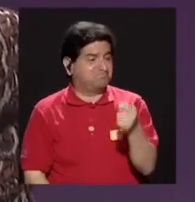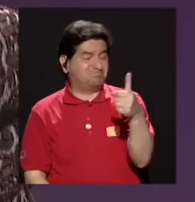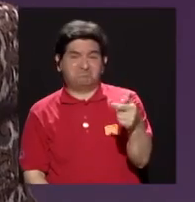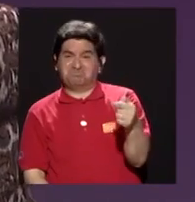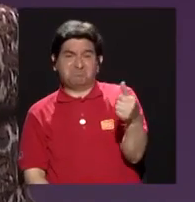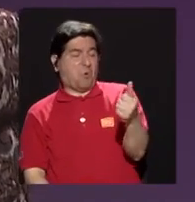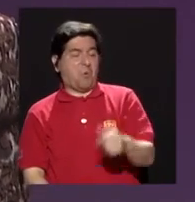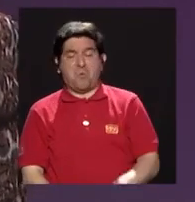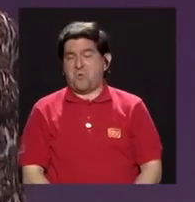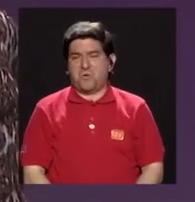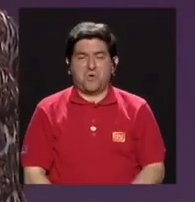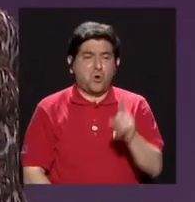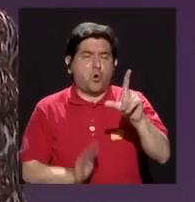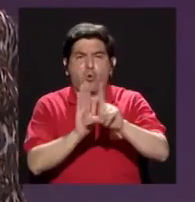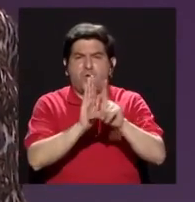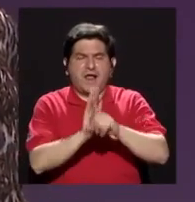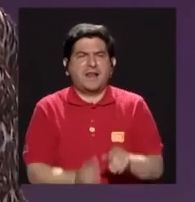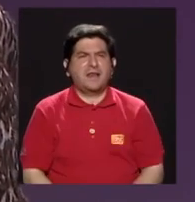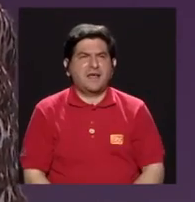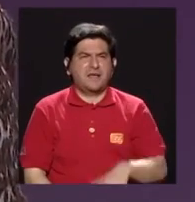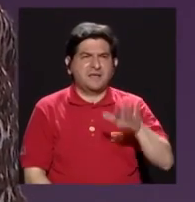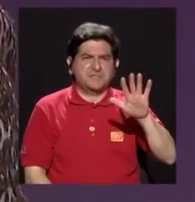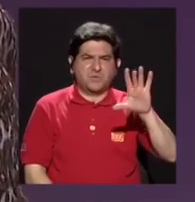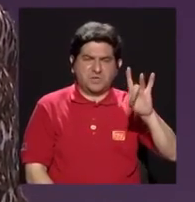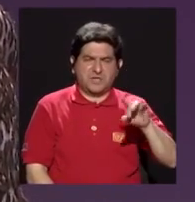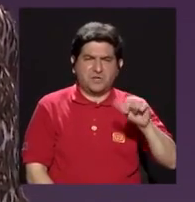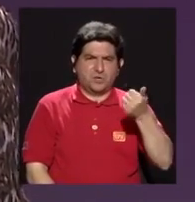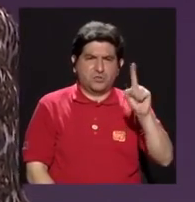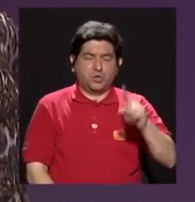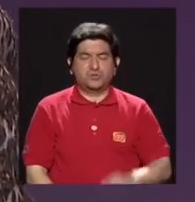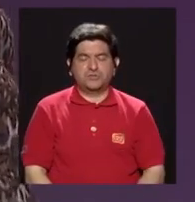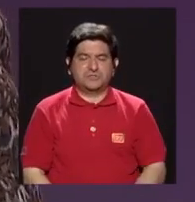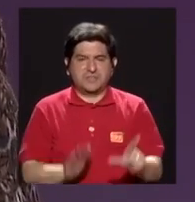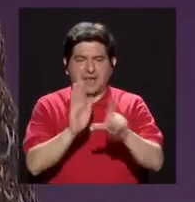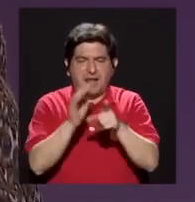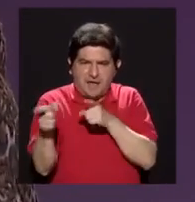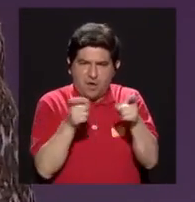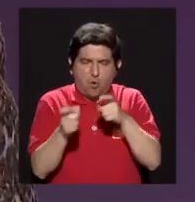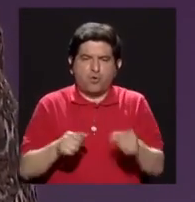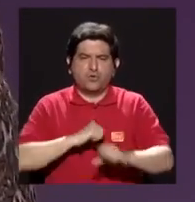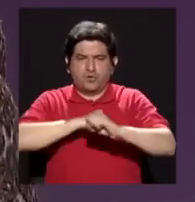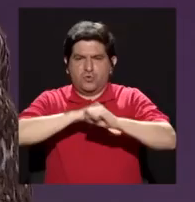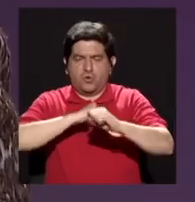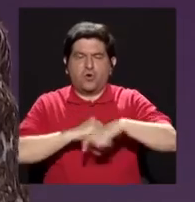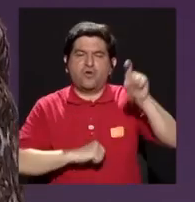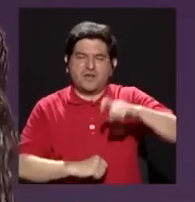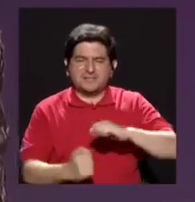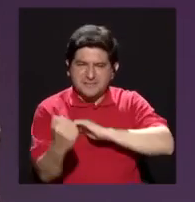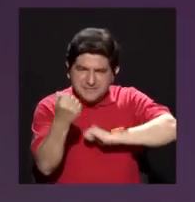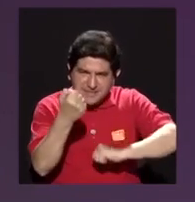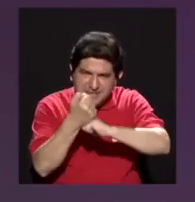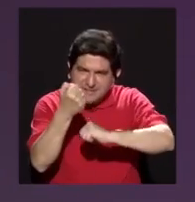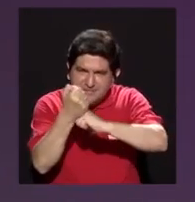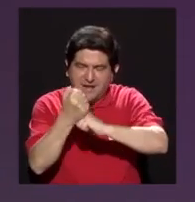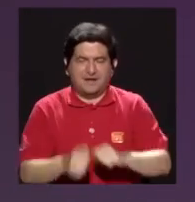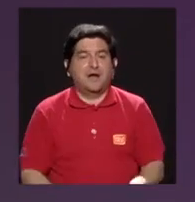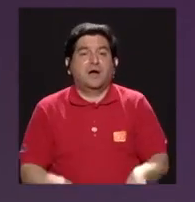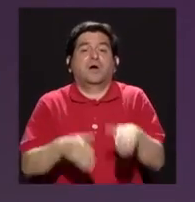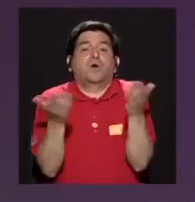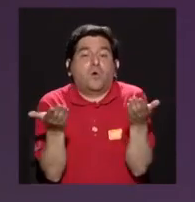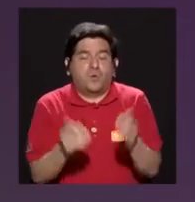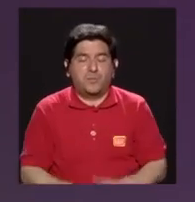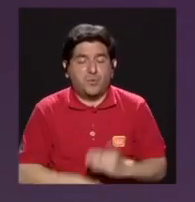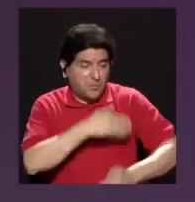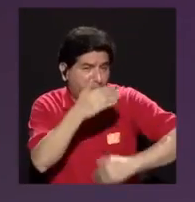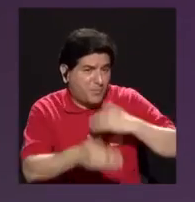verdad nosotros tenemos una ley que la 58 11 que la ley de control de propaganda la cual necesitaríamos robustecer cómo hacer este